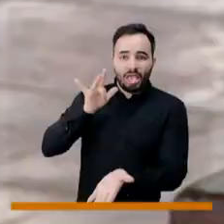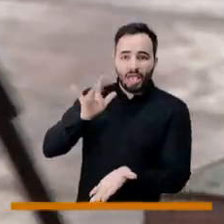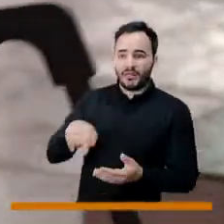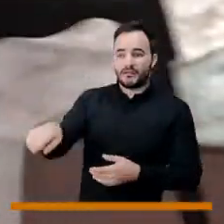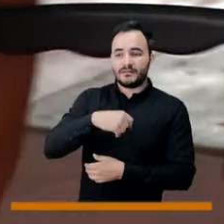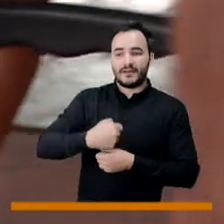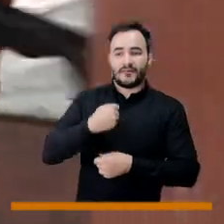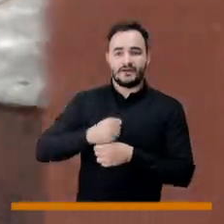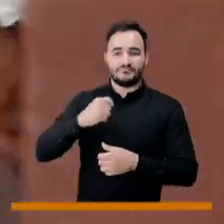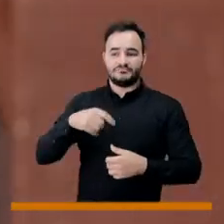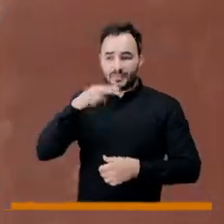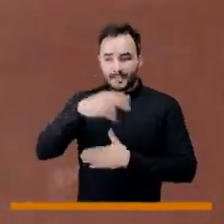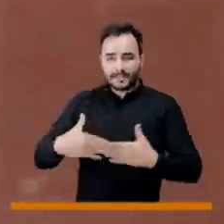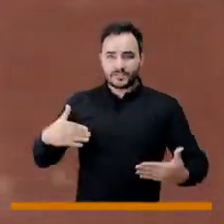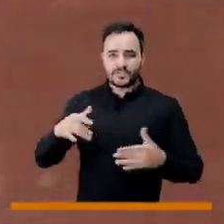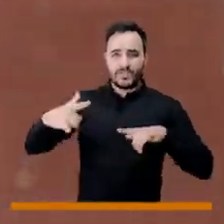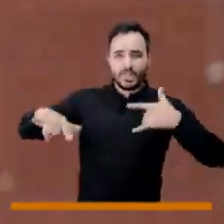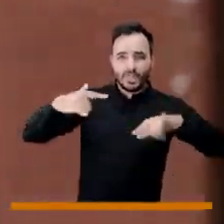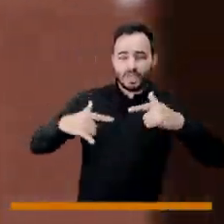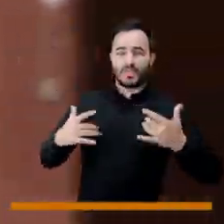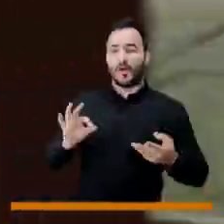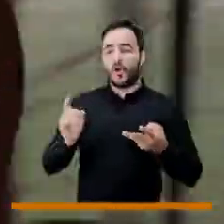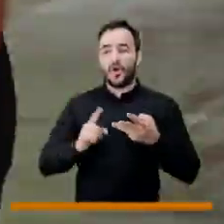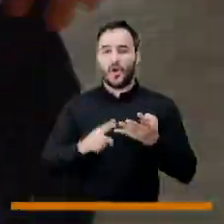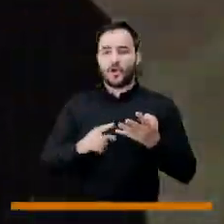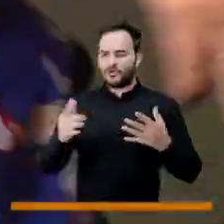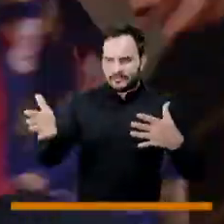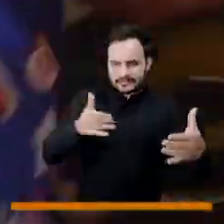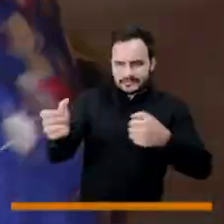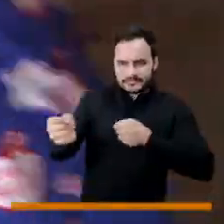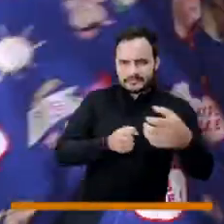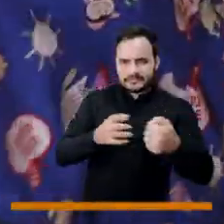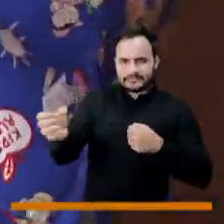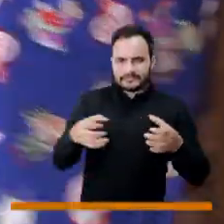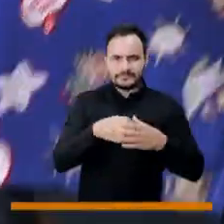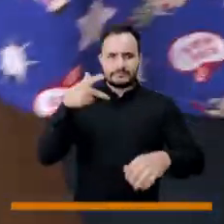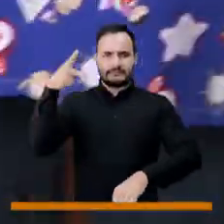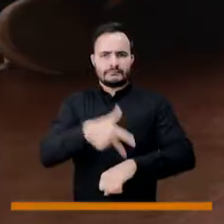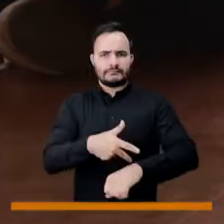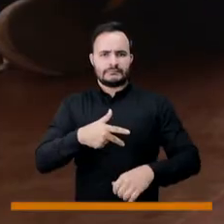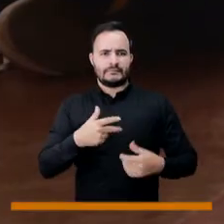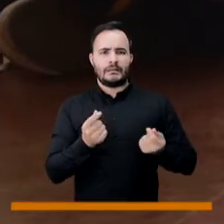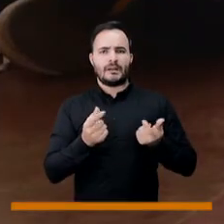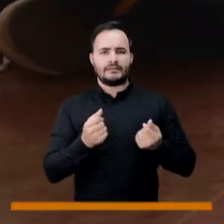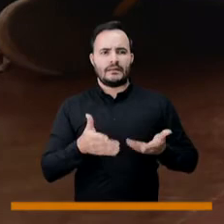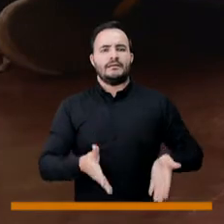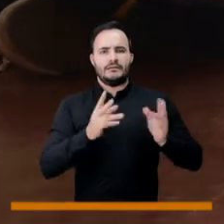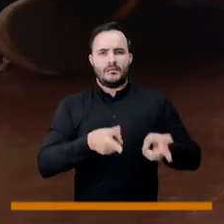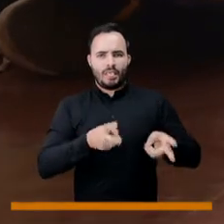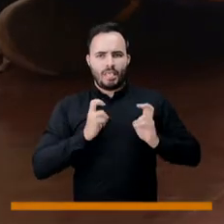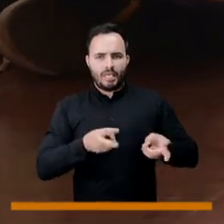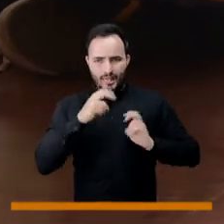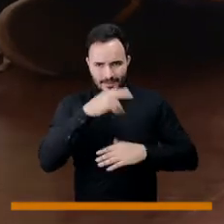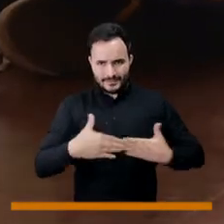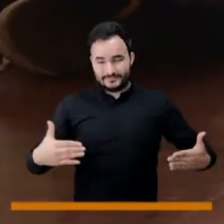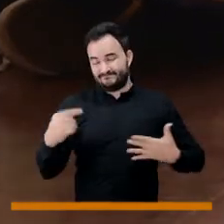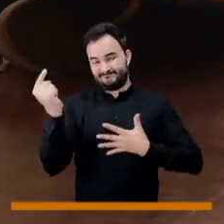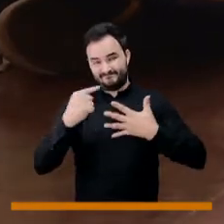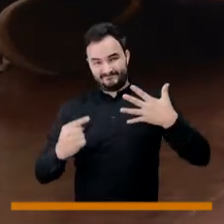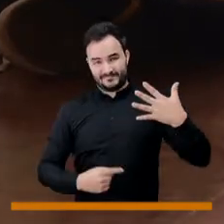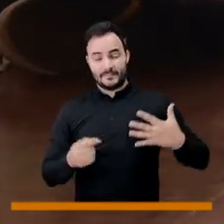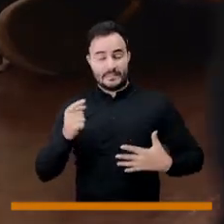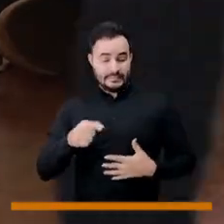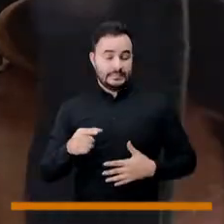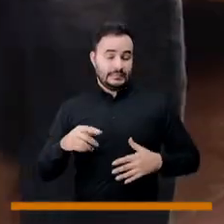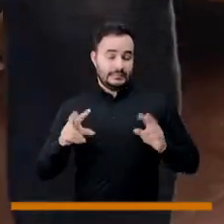y abuso sexual o de reclutamiento o de uso y vinculación de menores ese programa es fundamental porque entre